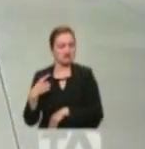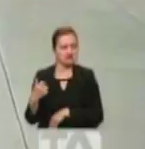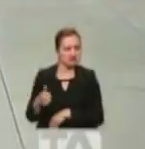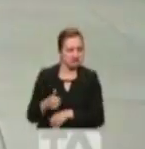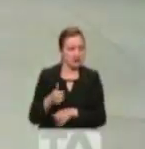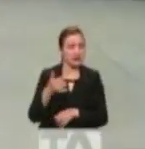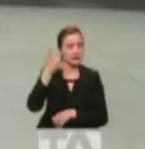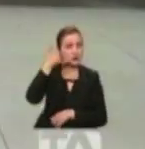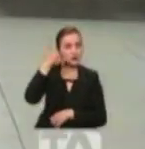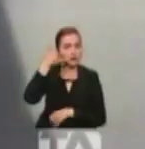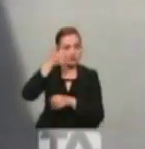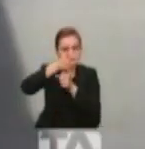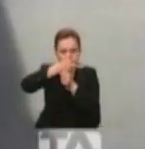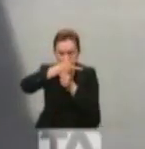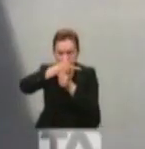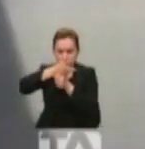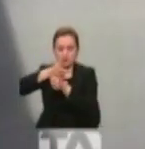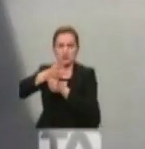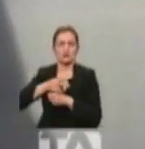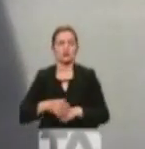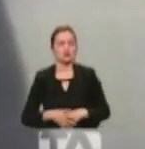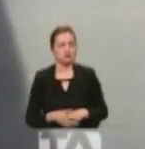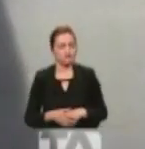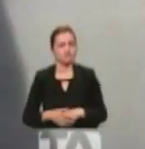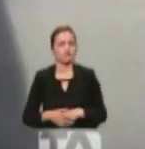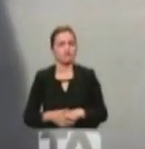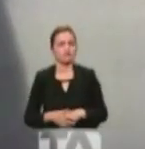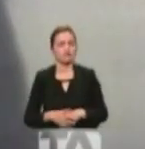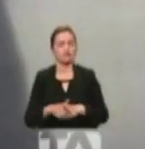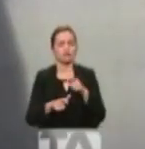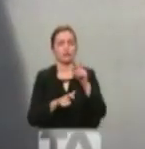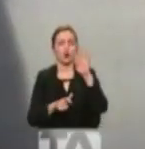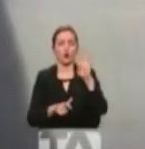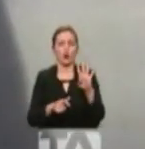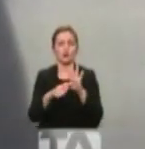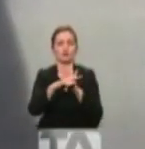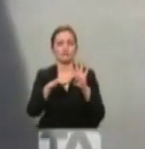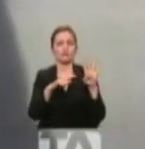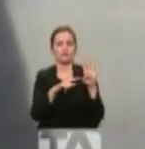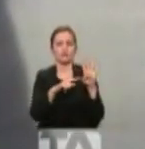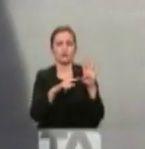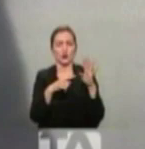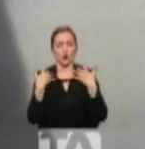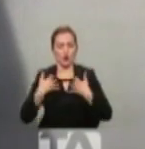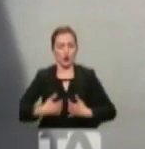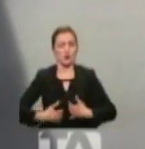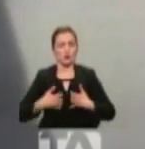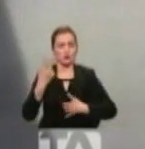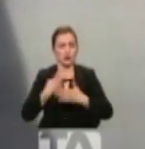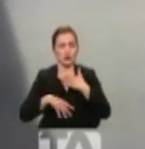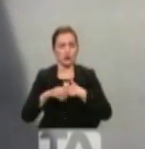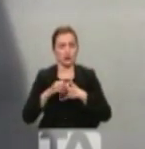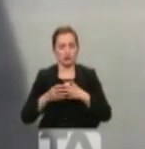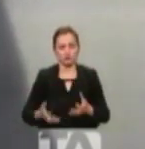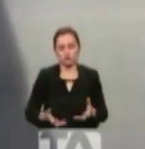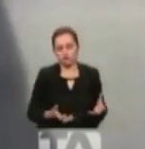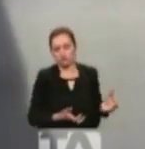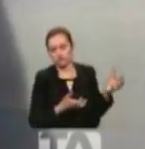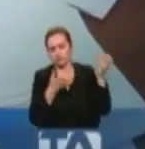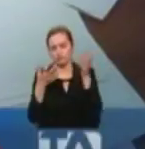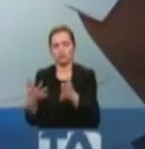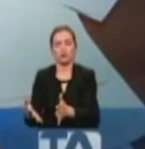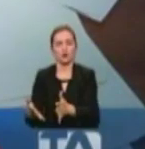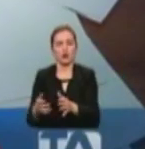y grabó con su celular. Lo que se ve es que son 4 personas que le botan el cuerpo de mi hija y salen por un